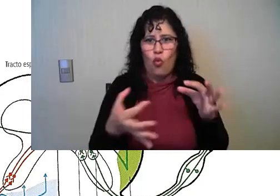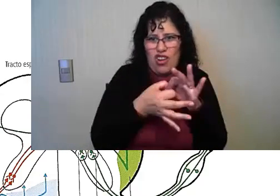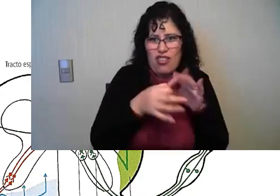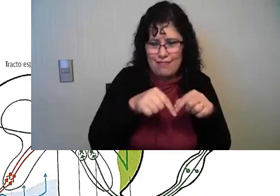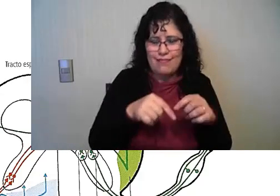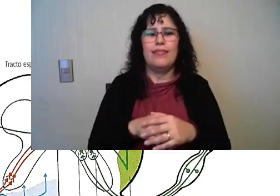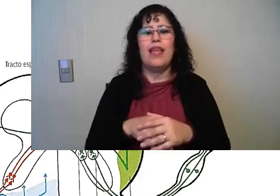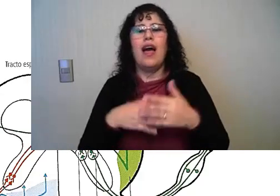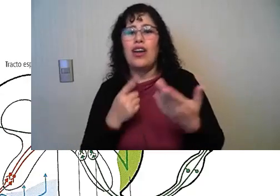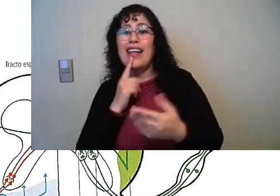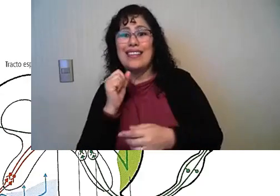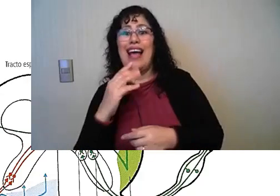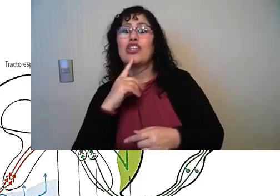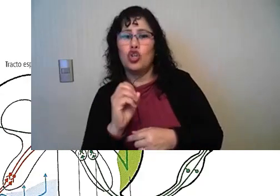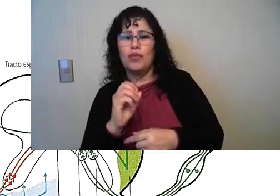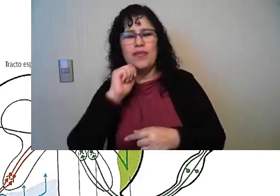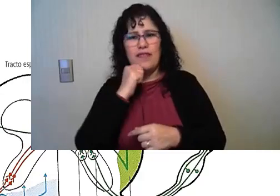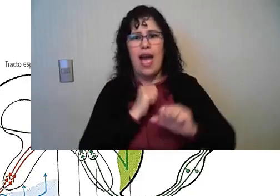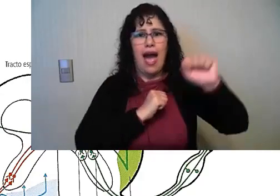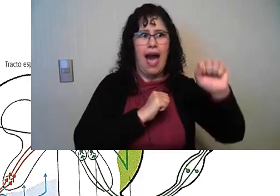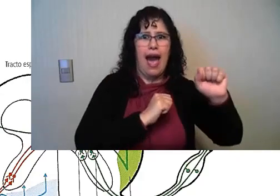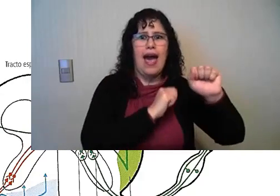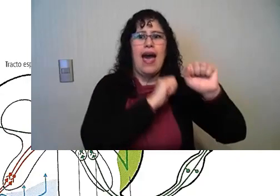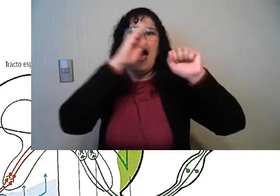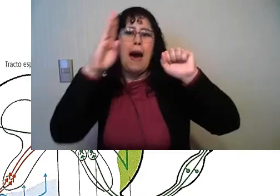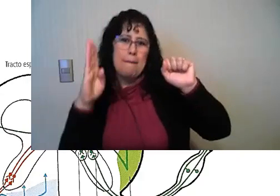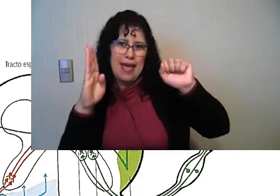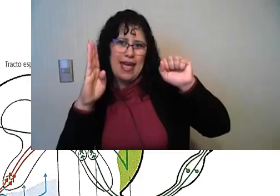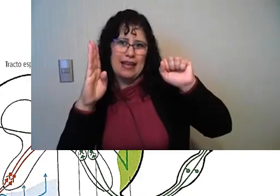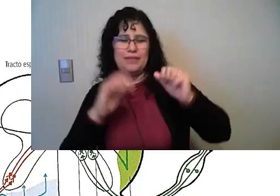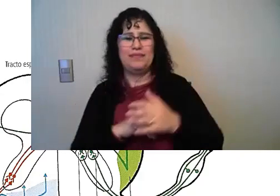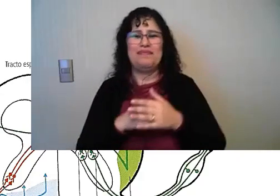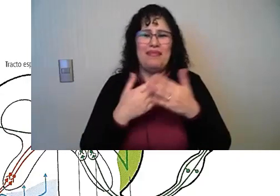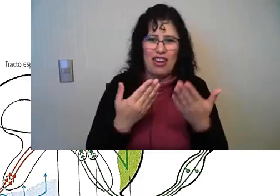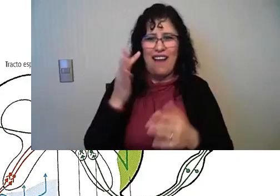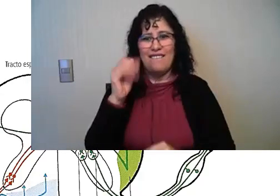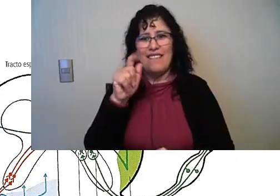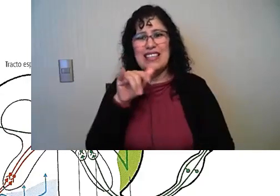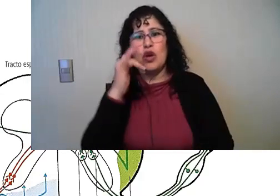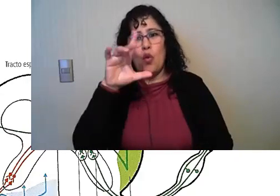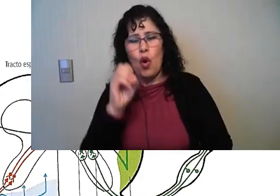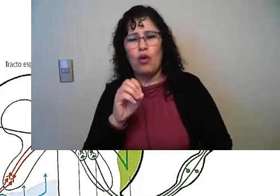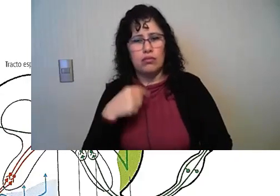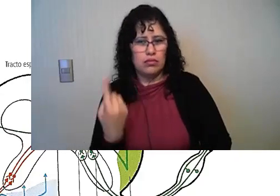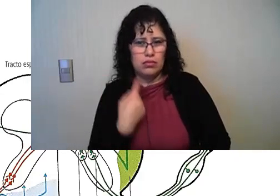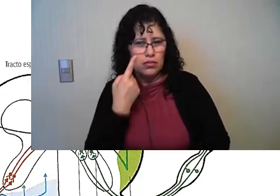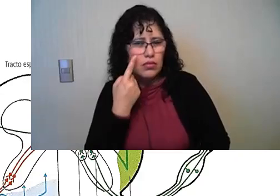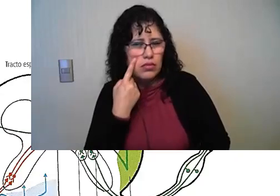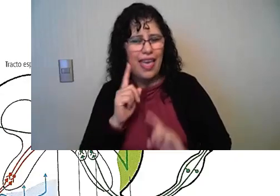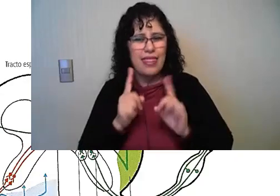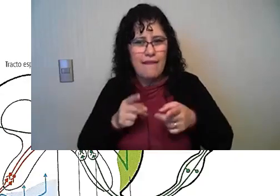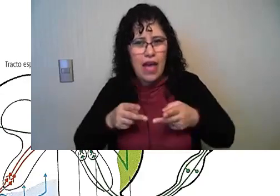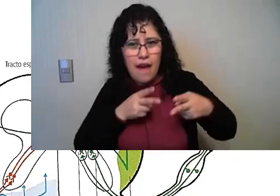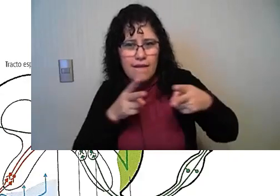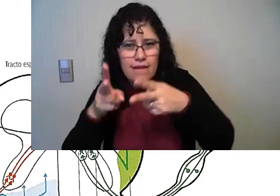que va de A hasta D. Para conocer el fascículo tenemos que empezar a estudiar cada una de las vías que